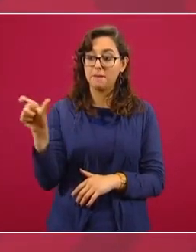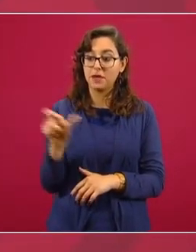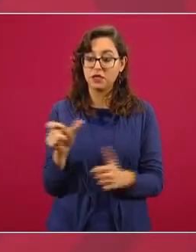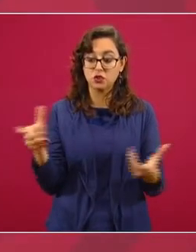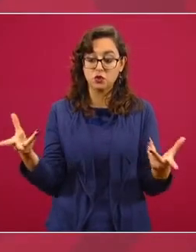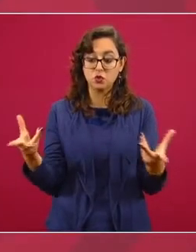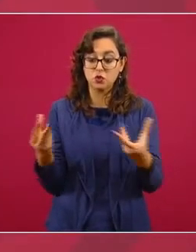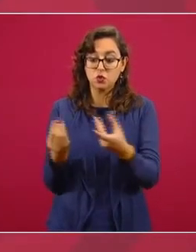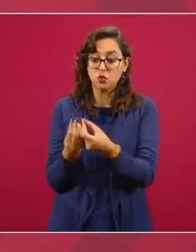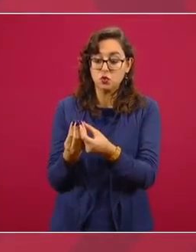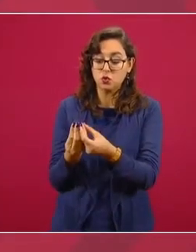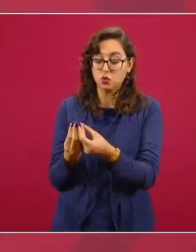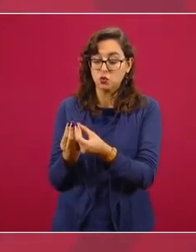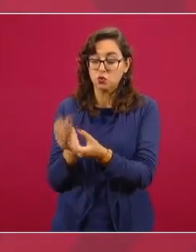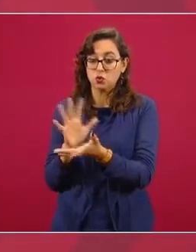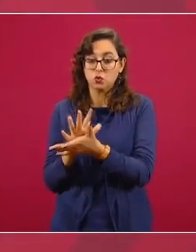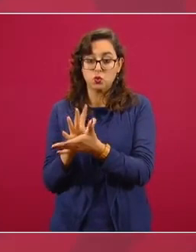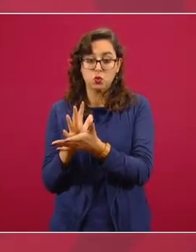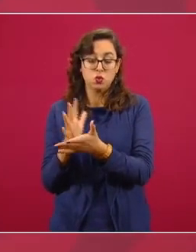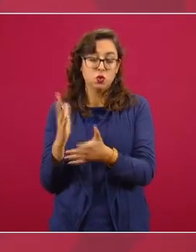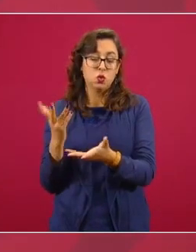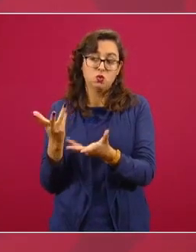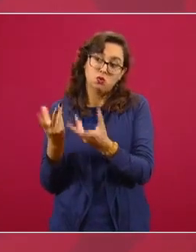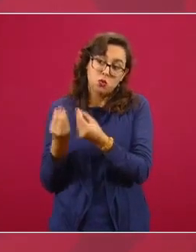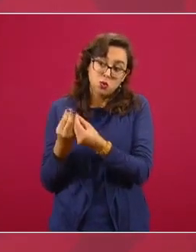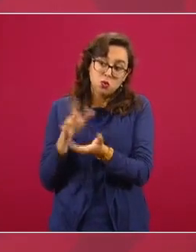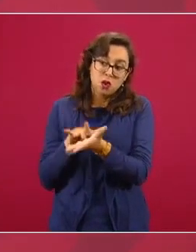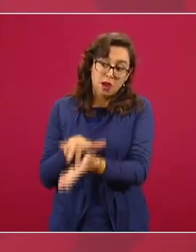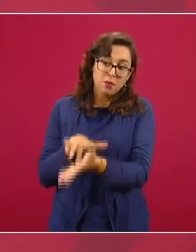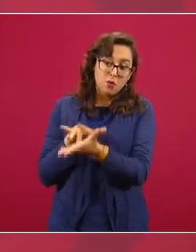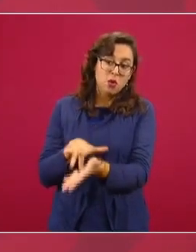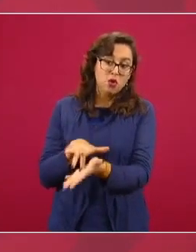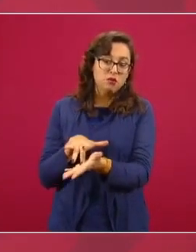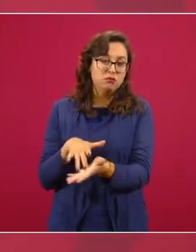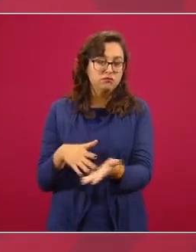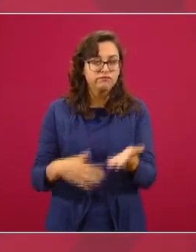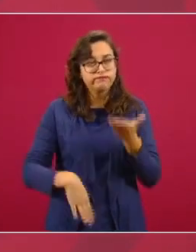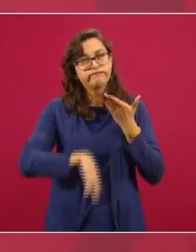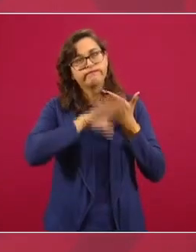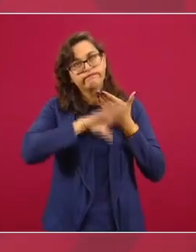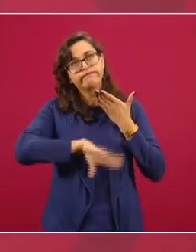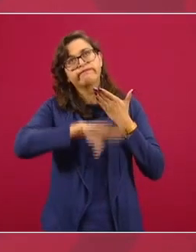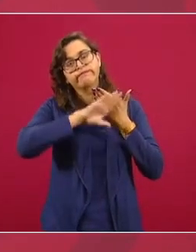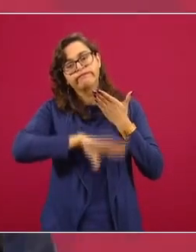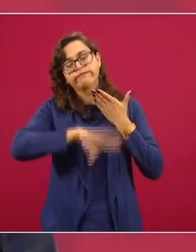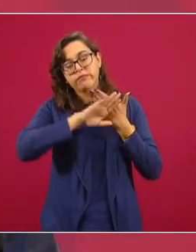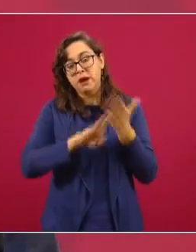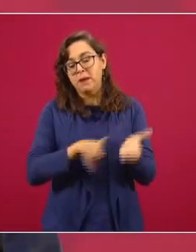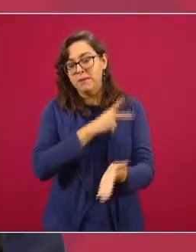que está en contra nuestra constantemente, y